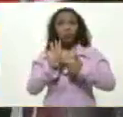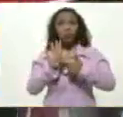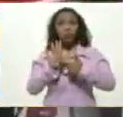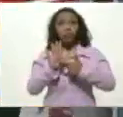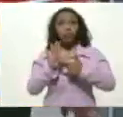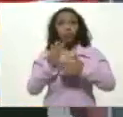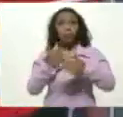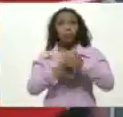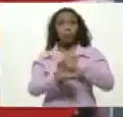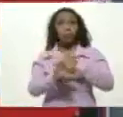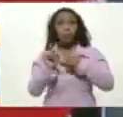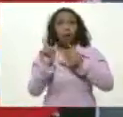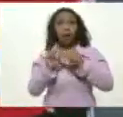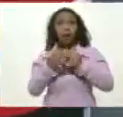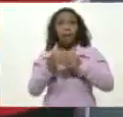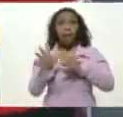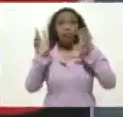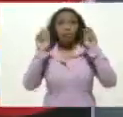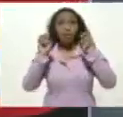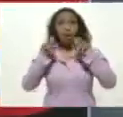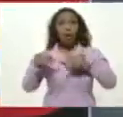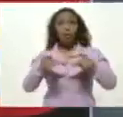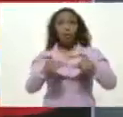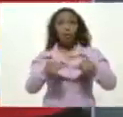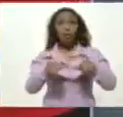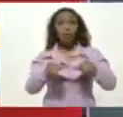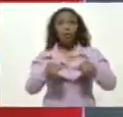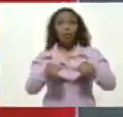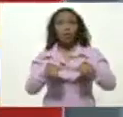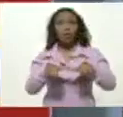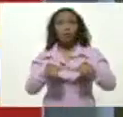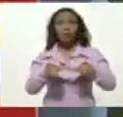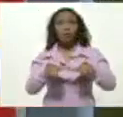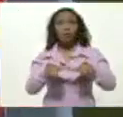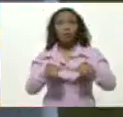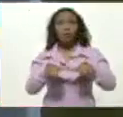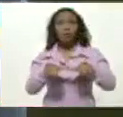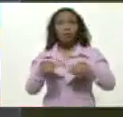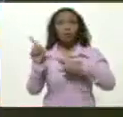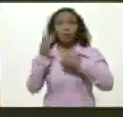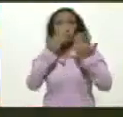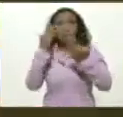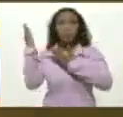Vamos a inaugurar el espacio de barrio adentro.